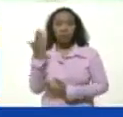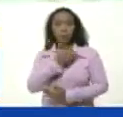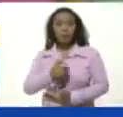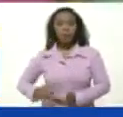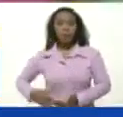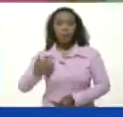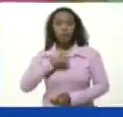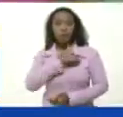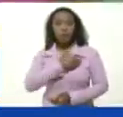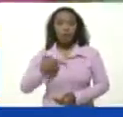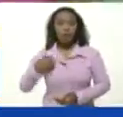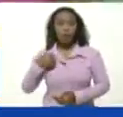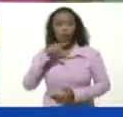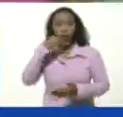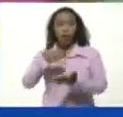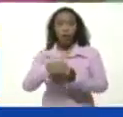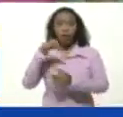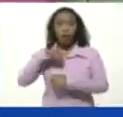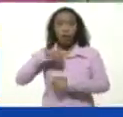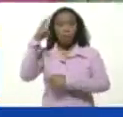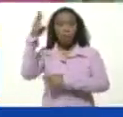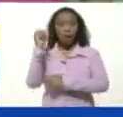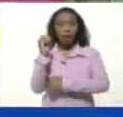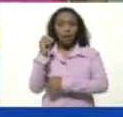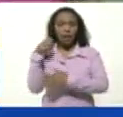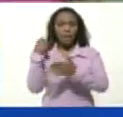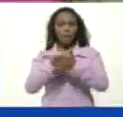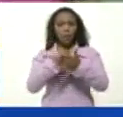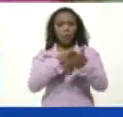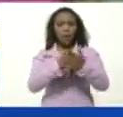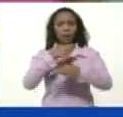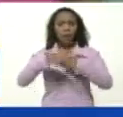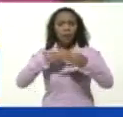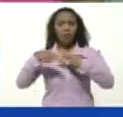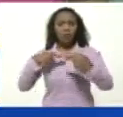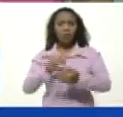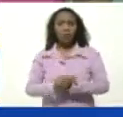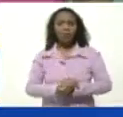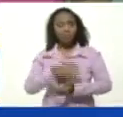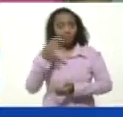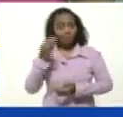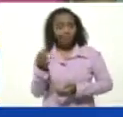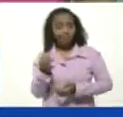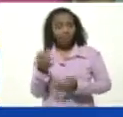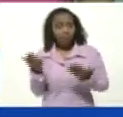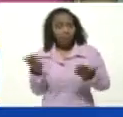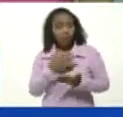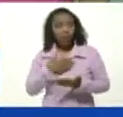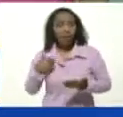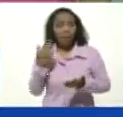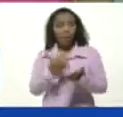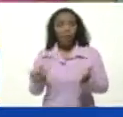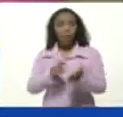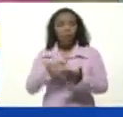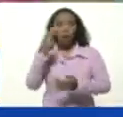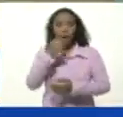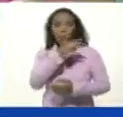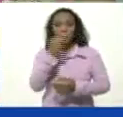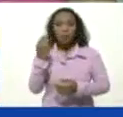queríamos también mencionarle, somos la Petare aguerrida, somos la Petare revolucionaria, ¿verdad? Y queremos reafirmar nuestro